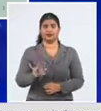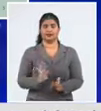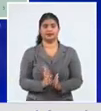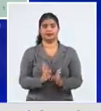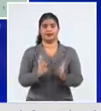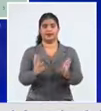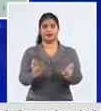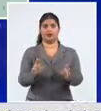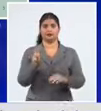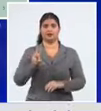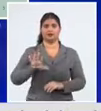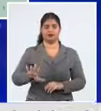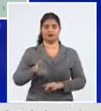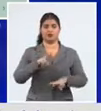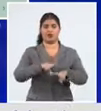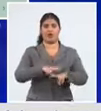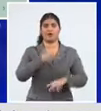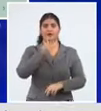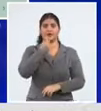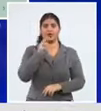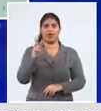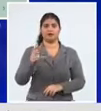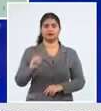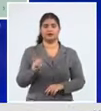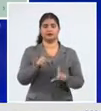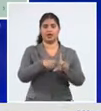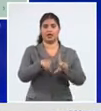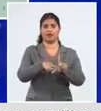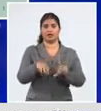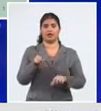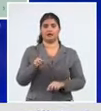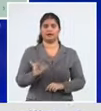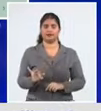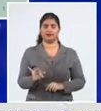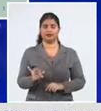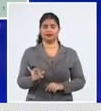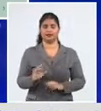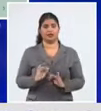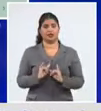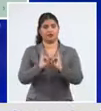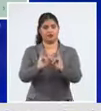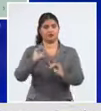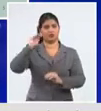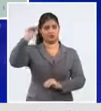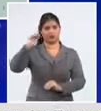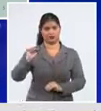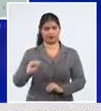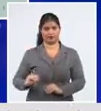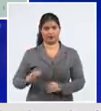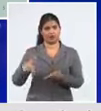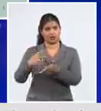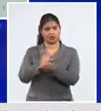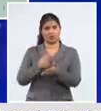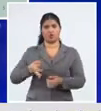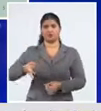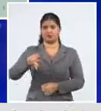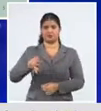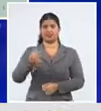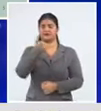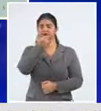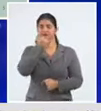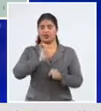Padrón 35, en Habana Vieja 30 y en Regla 17. Son cifras todavía elevadas que nos obligan